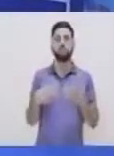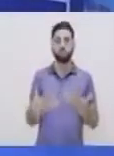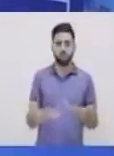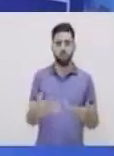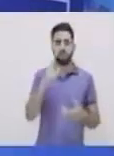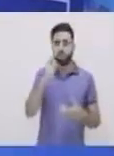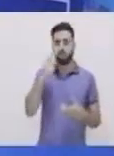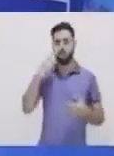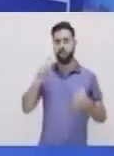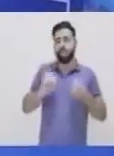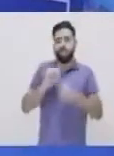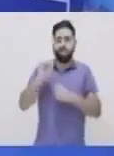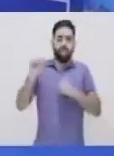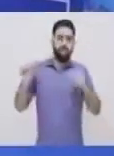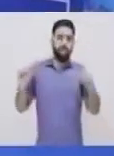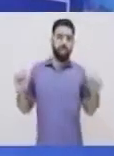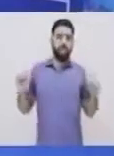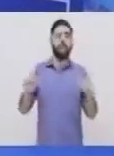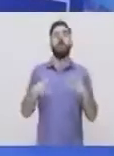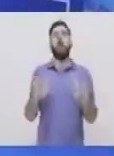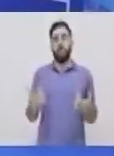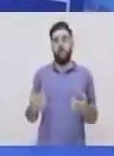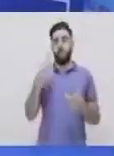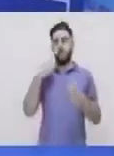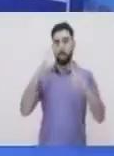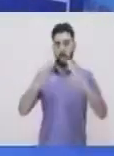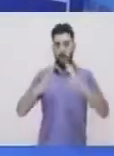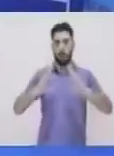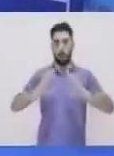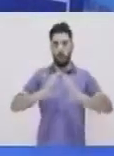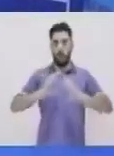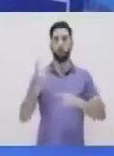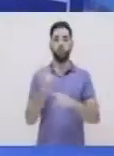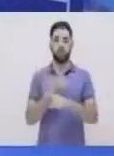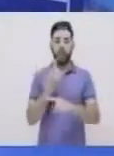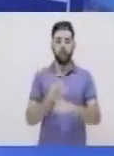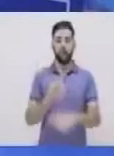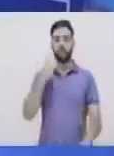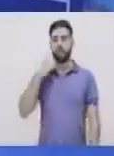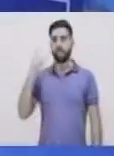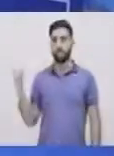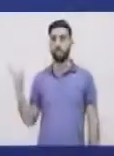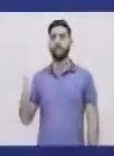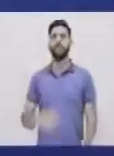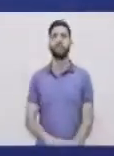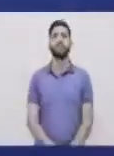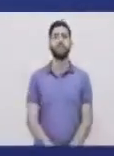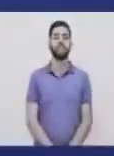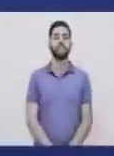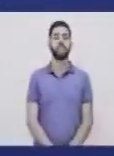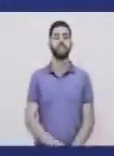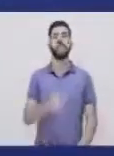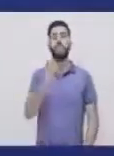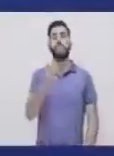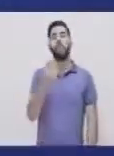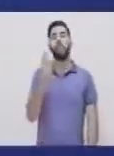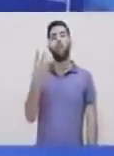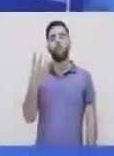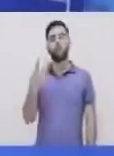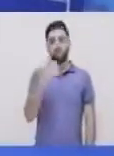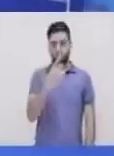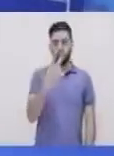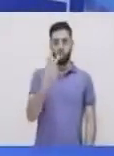un estiramiento con balón. Tomamos la pelota con las manos, estiramos, yo cuento 3